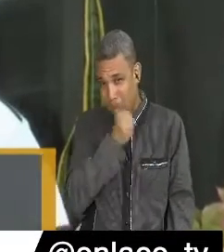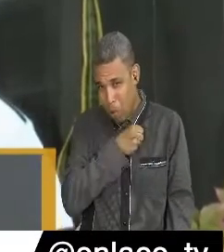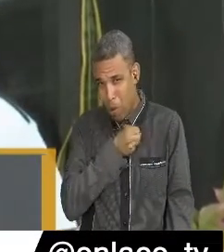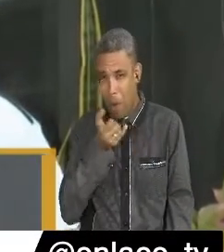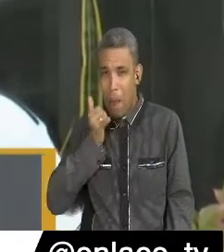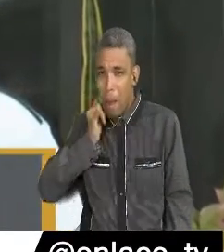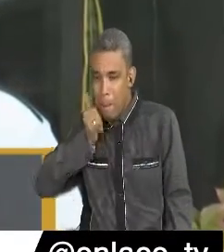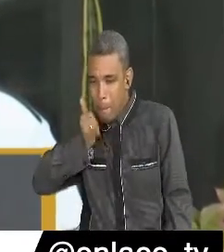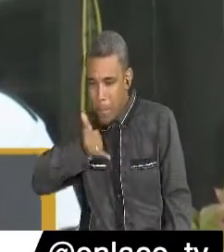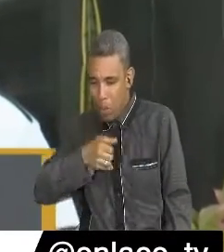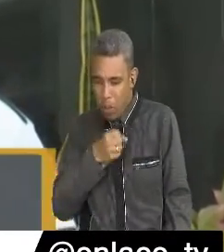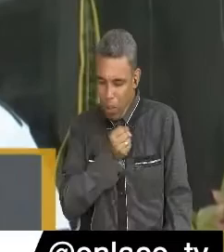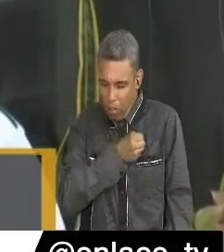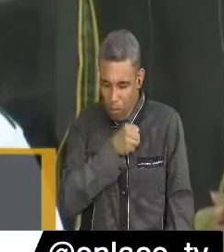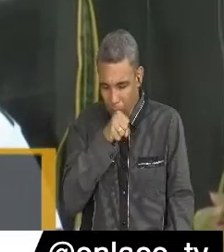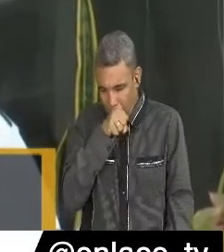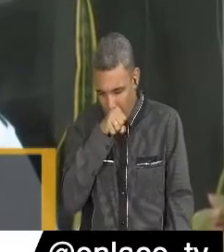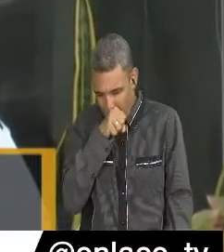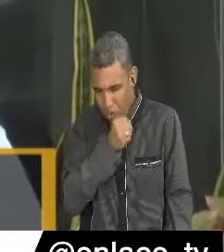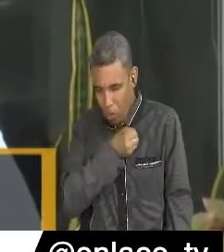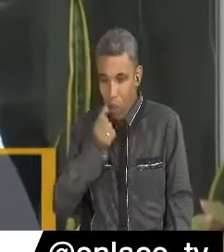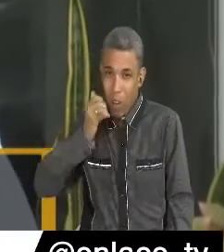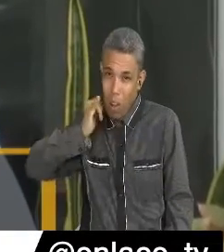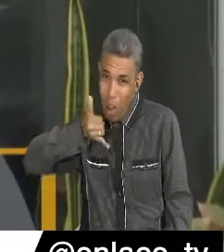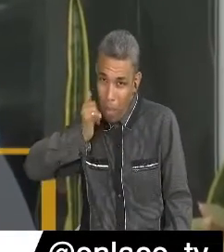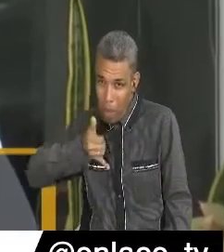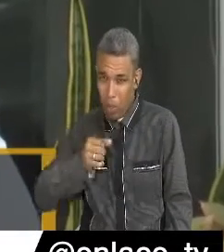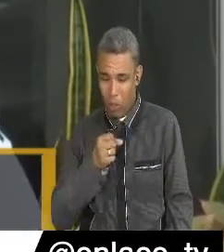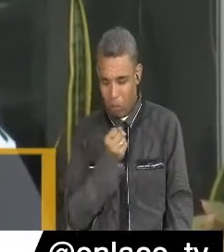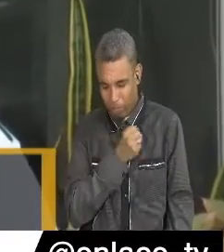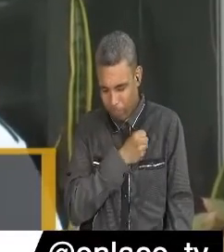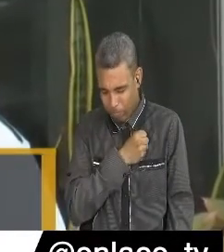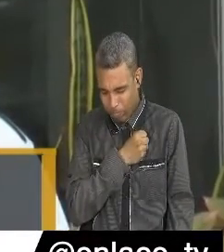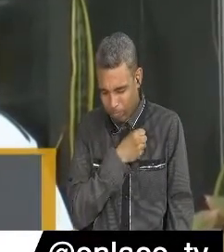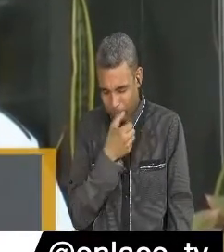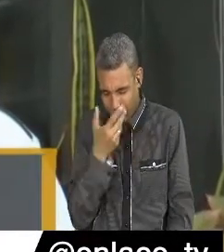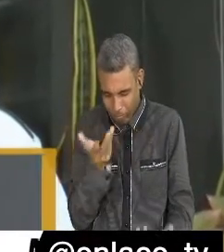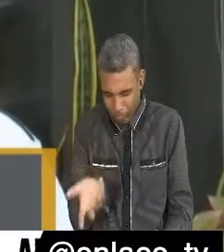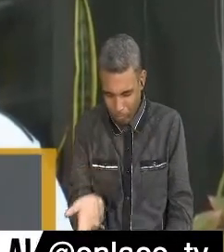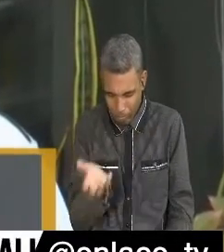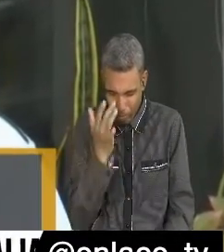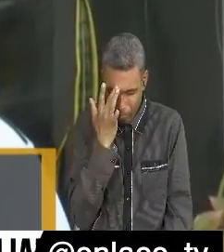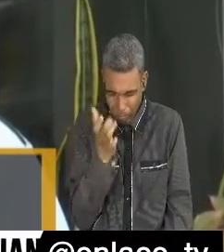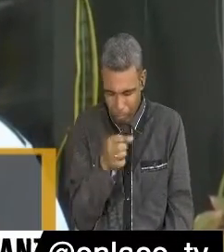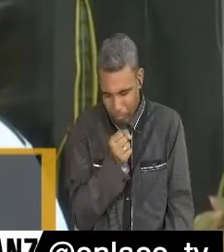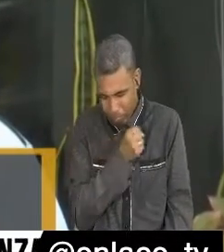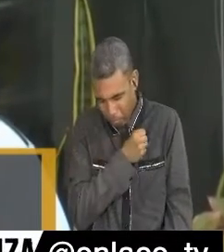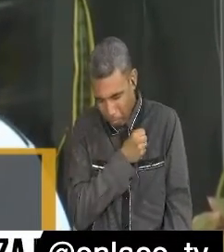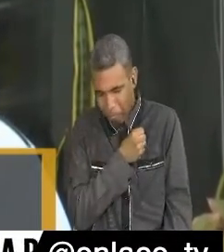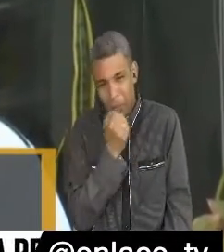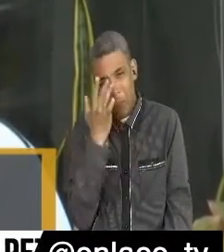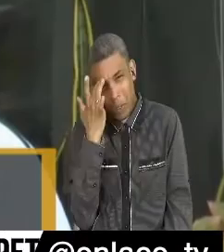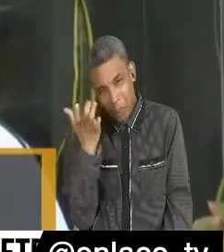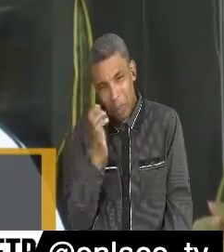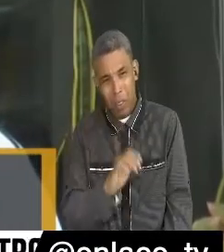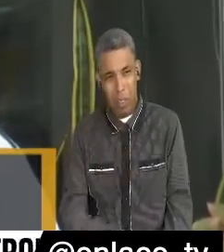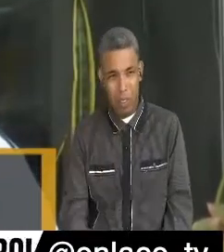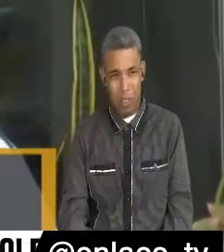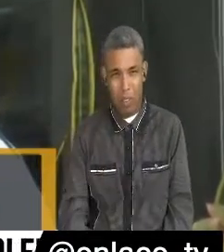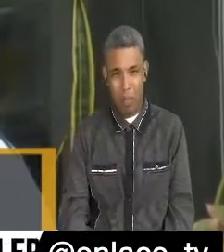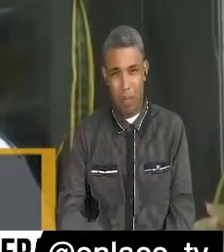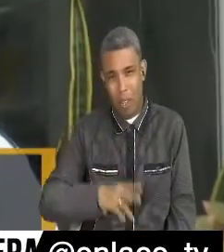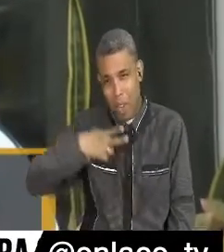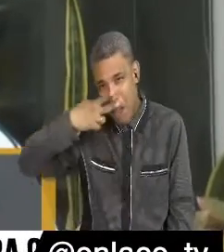Yo soy hincha de Millonarios y no puede ser posible que se hubieran tragado a mi hijo de esa